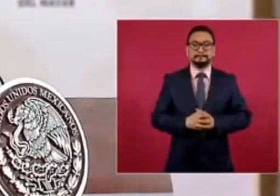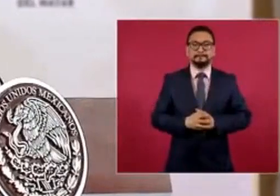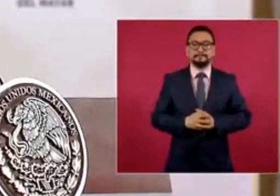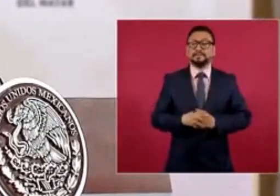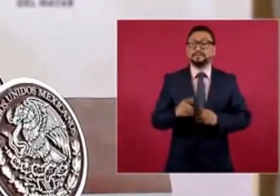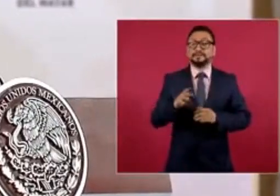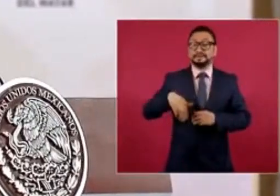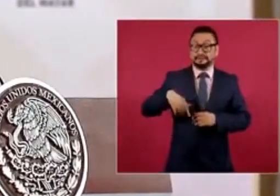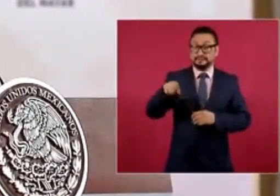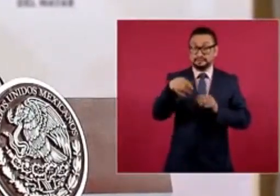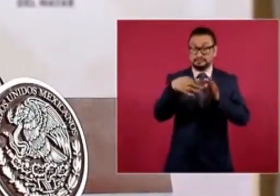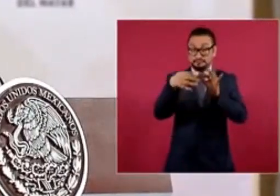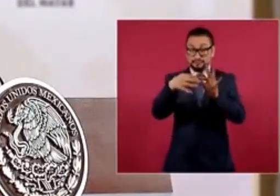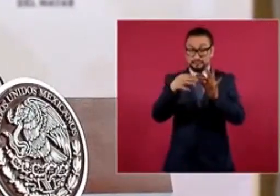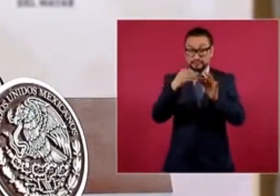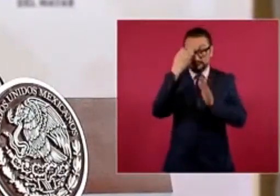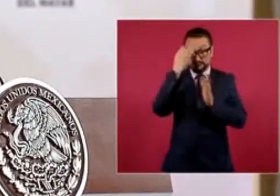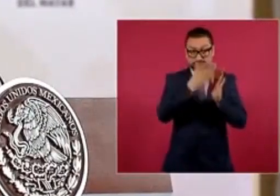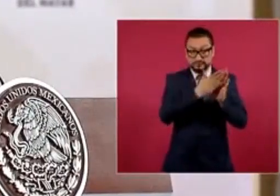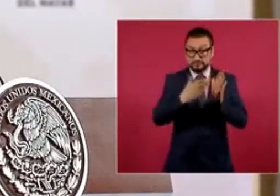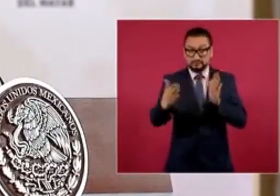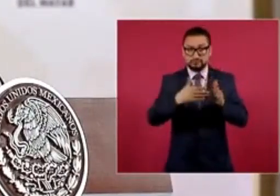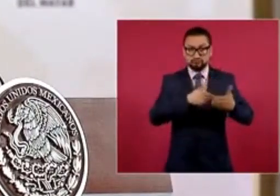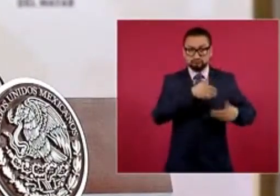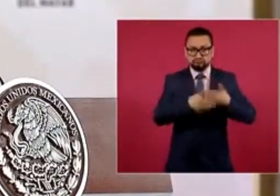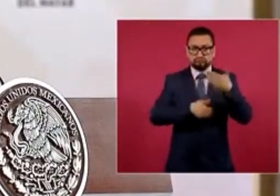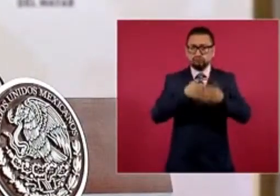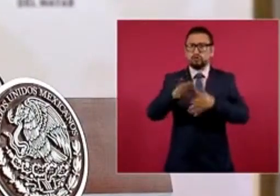Acerca de los procedimientos de asignación